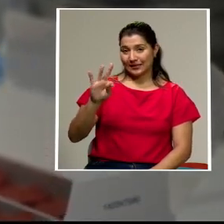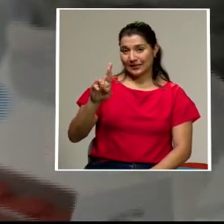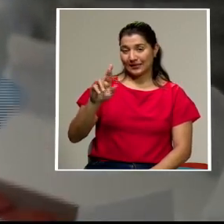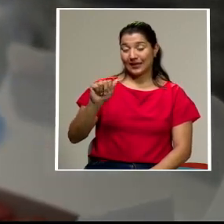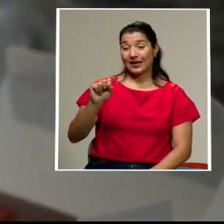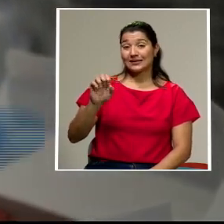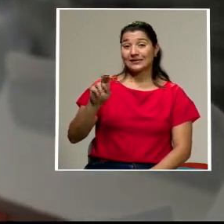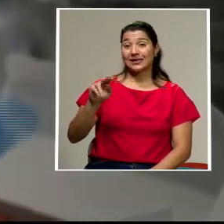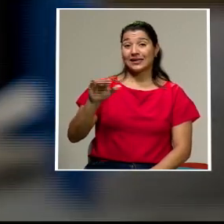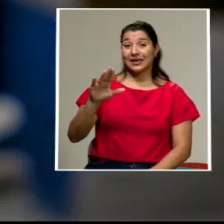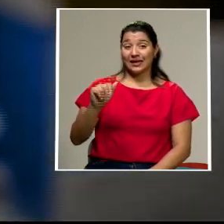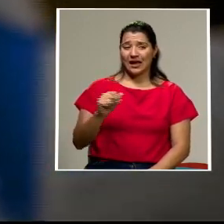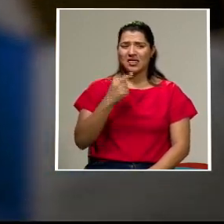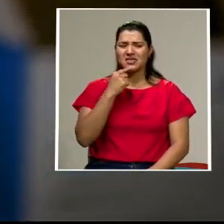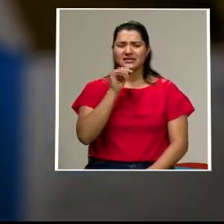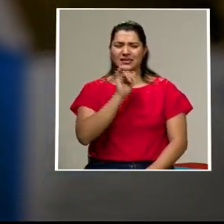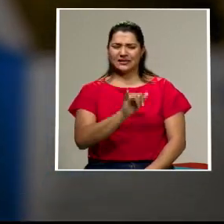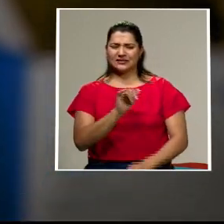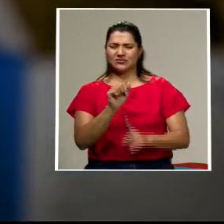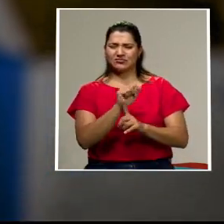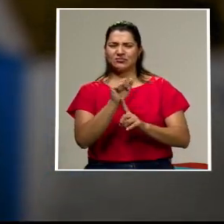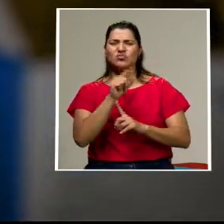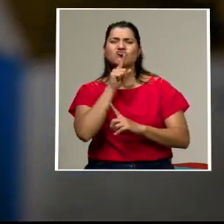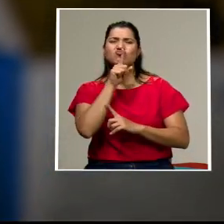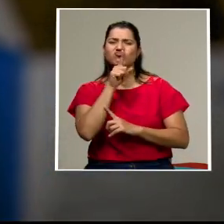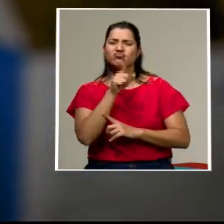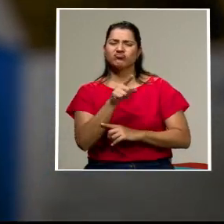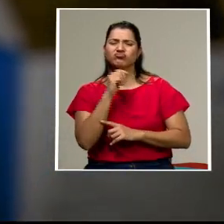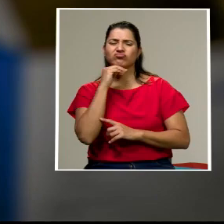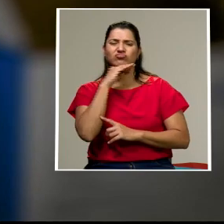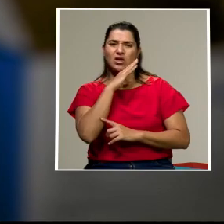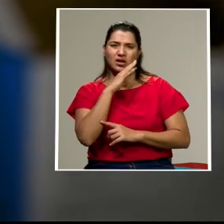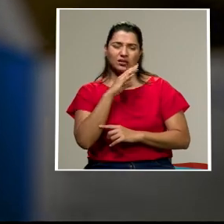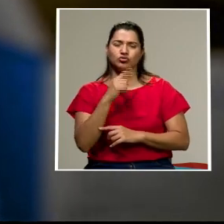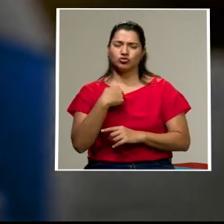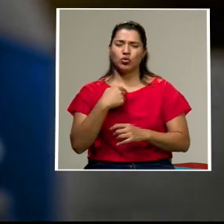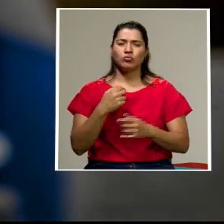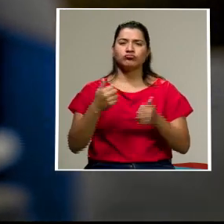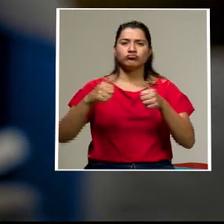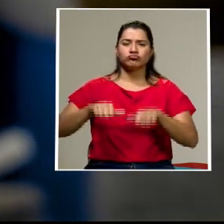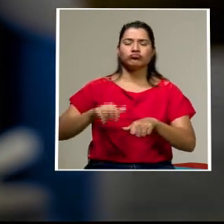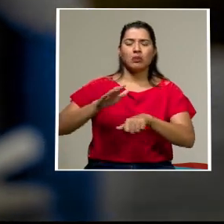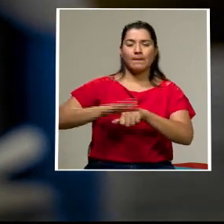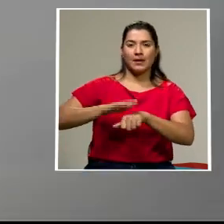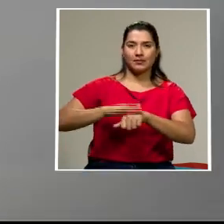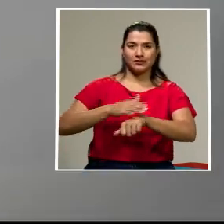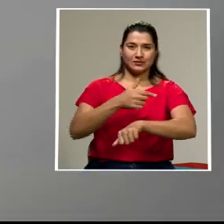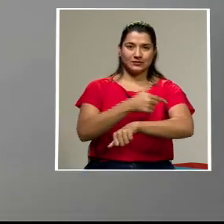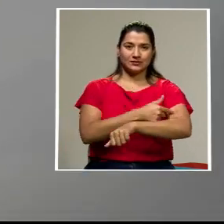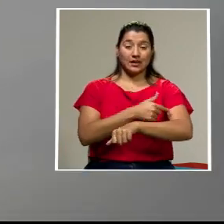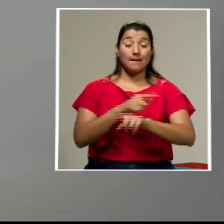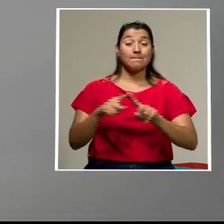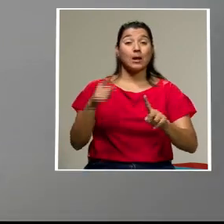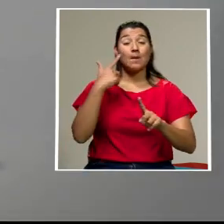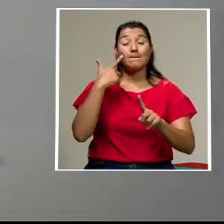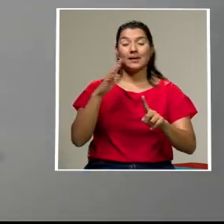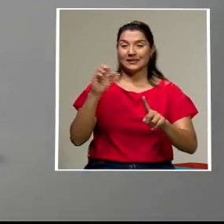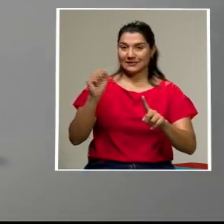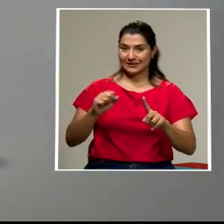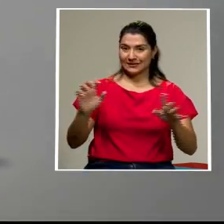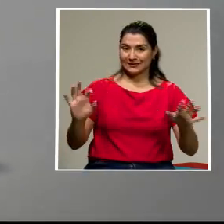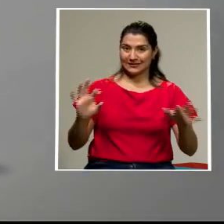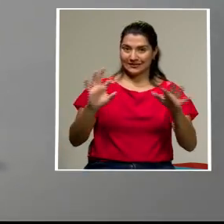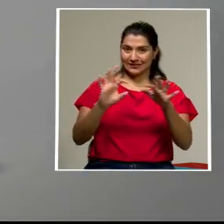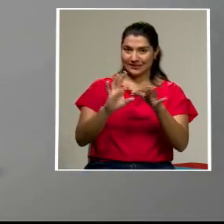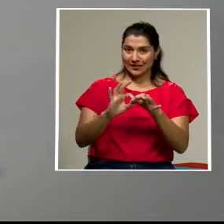que esos casos eran raros y reafirmó su apoyo al inmunizante, anunció el viernes que ahora investiga un posible vínculo de la vacuna con otro